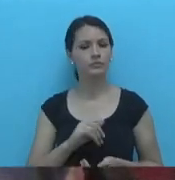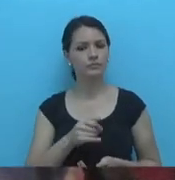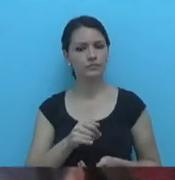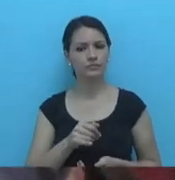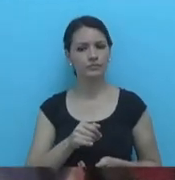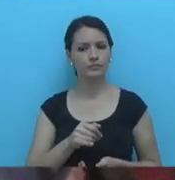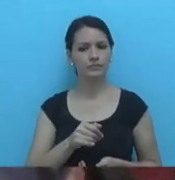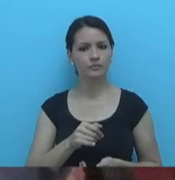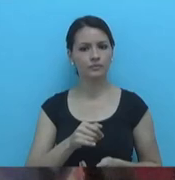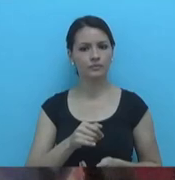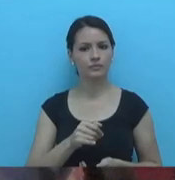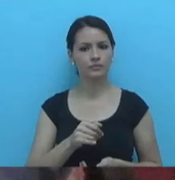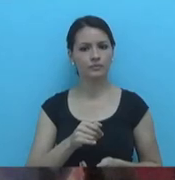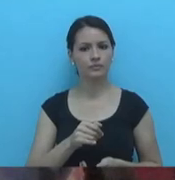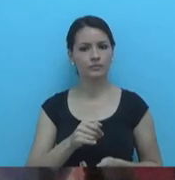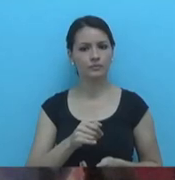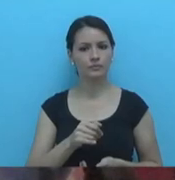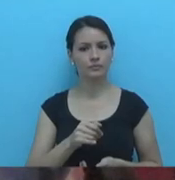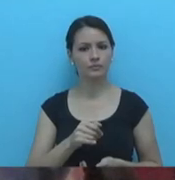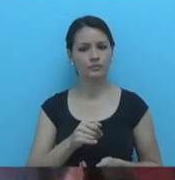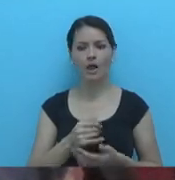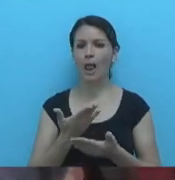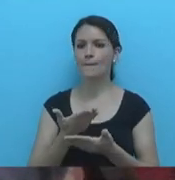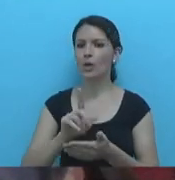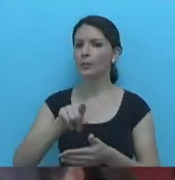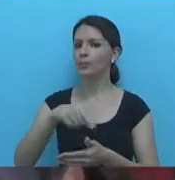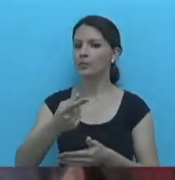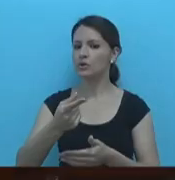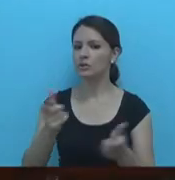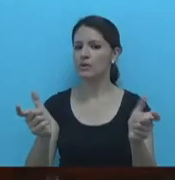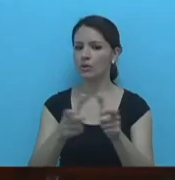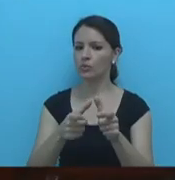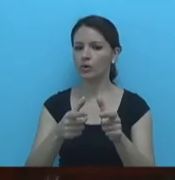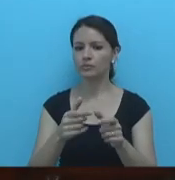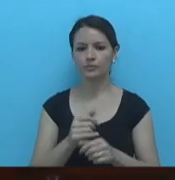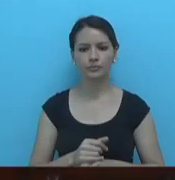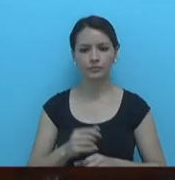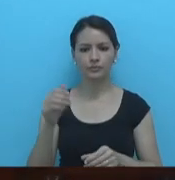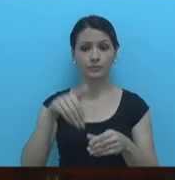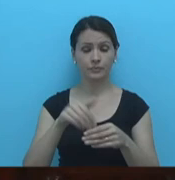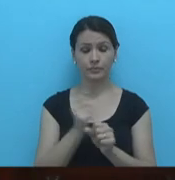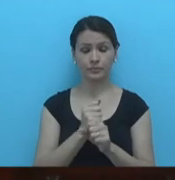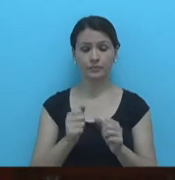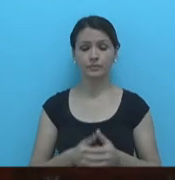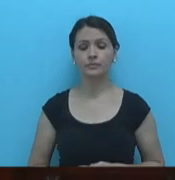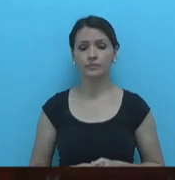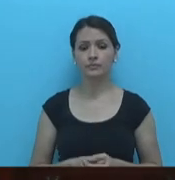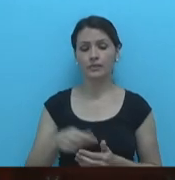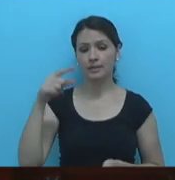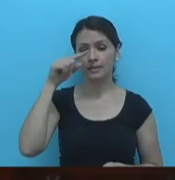Se pidió preferencia para una sesión. Bien, a votación a preferencia para una sesión, aprobado.